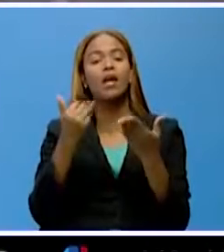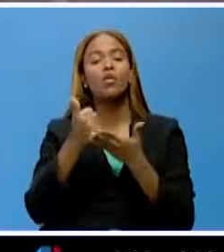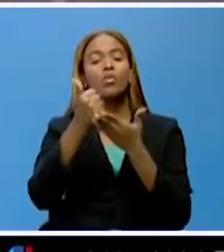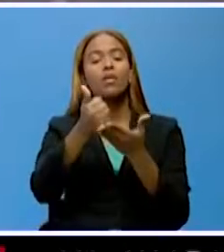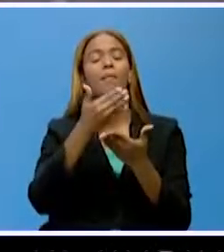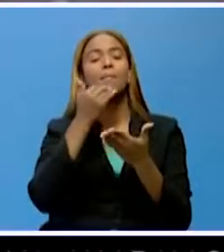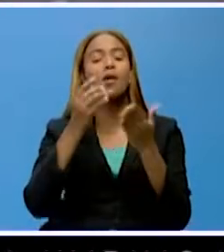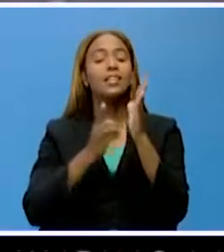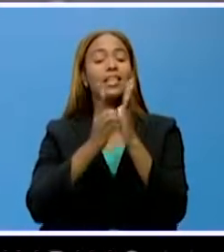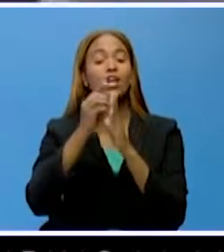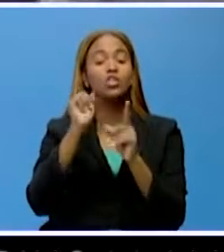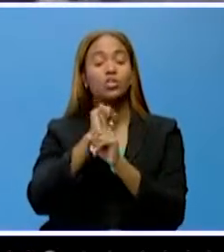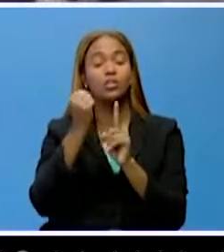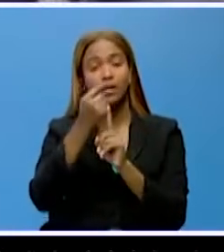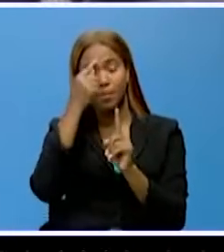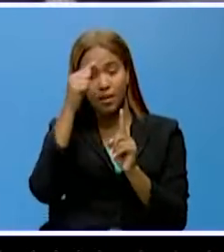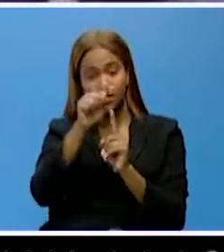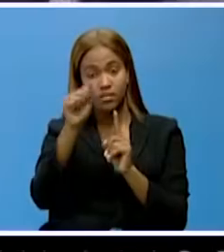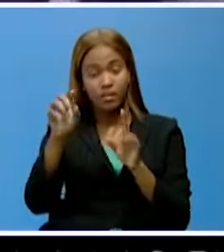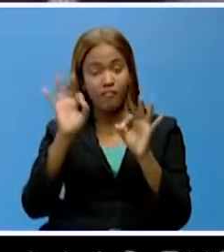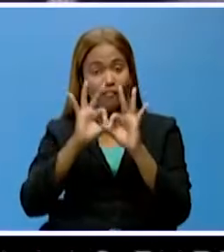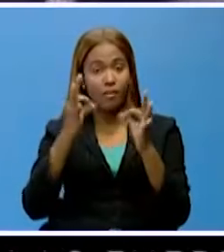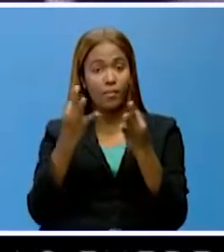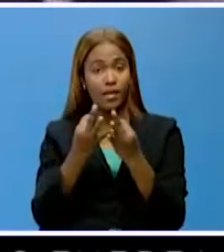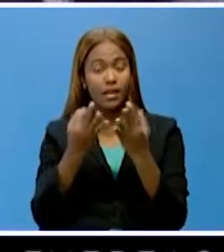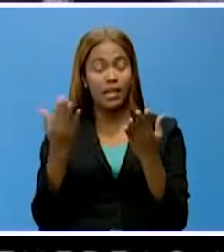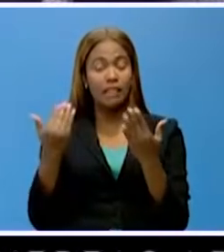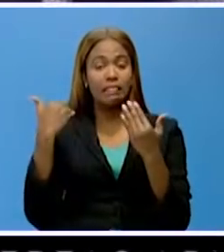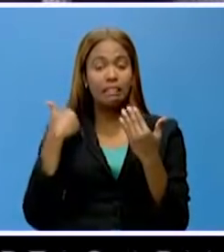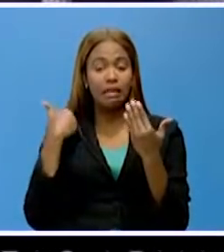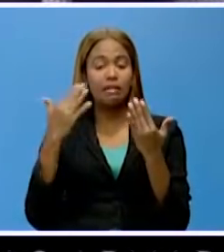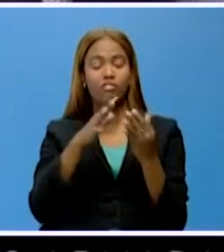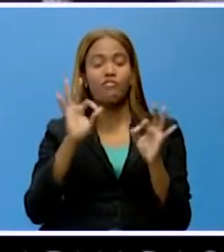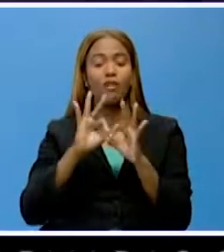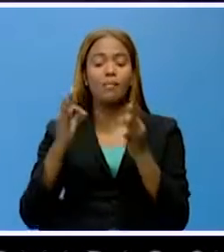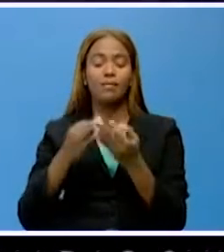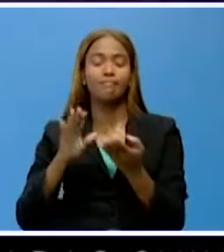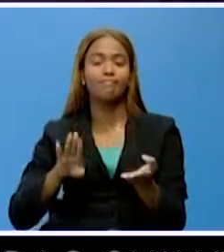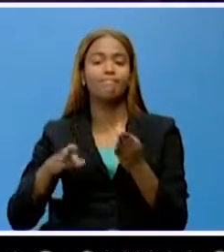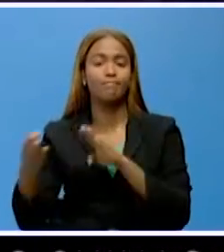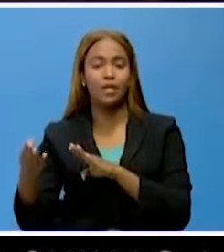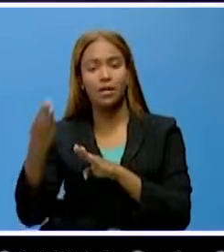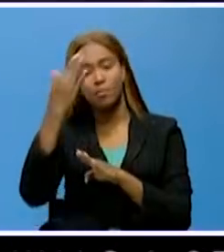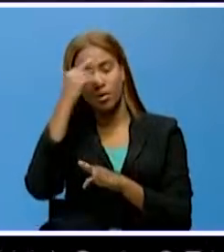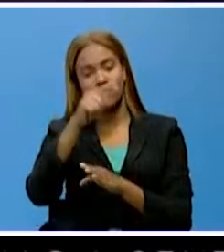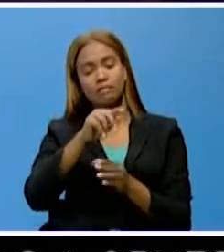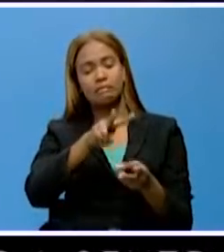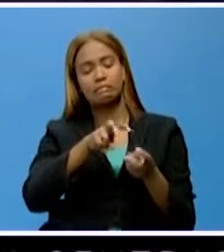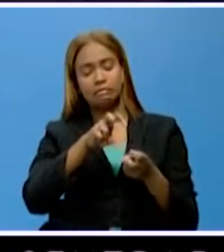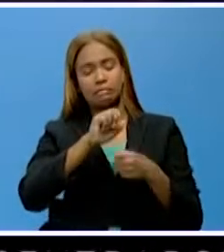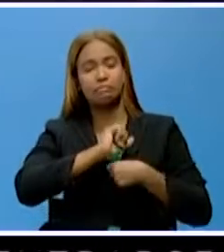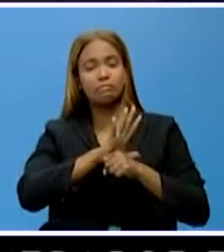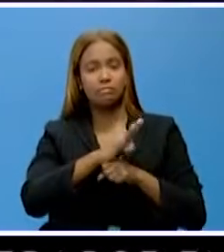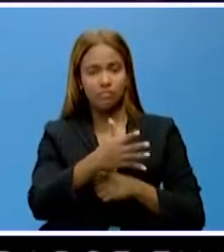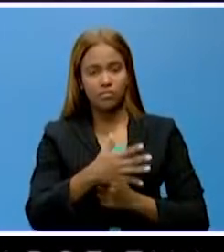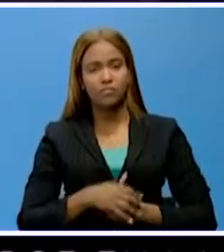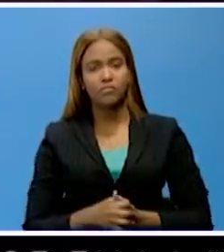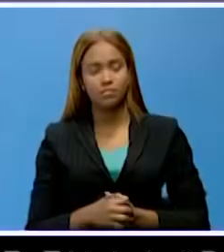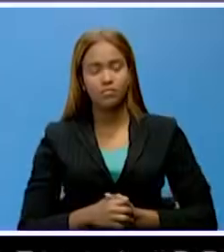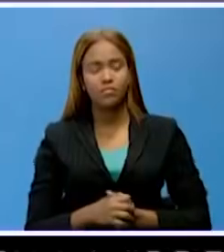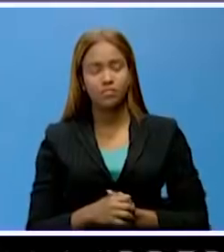el desarrollo social de aquellas familias que han quedado desamparadas ante el fallecimiento de un ser